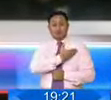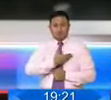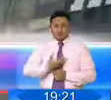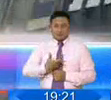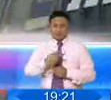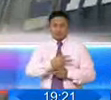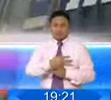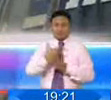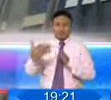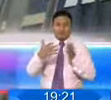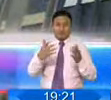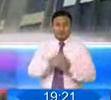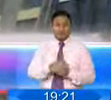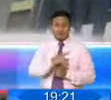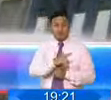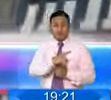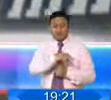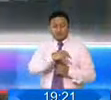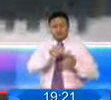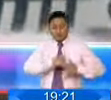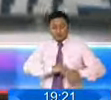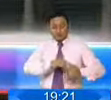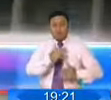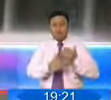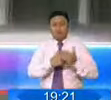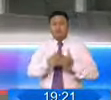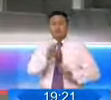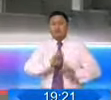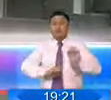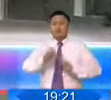Transitorio, cuya entidad que preside continúa con el proceso de